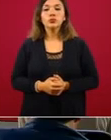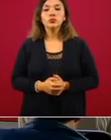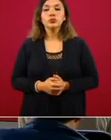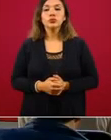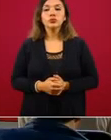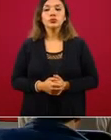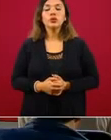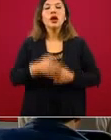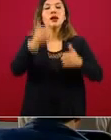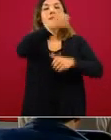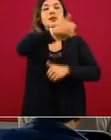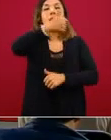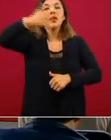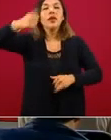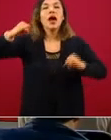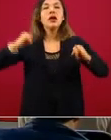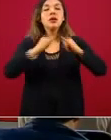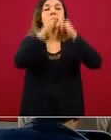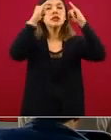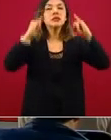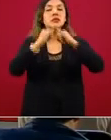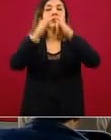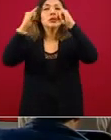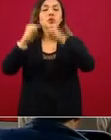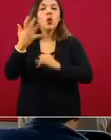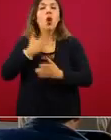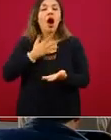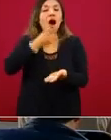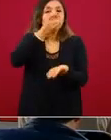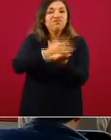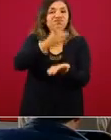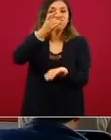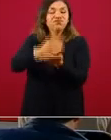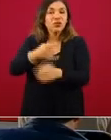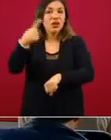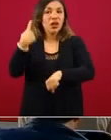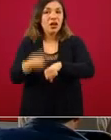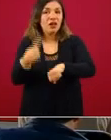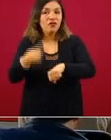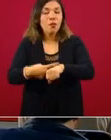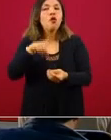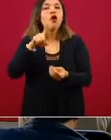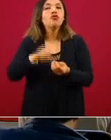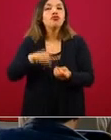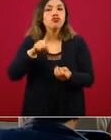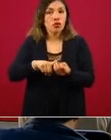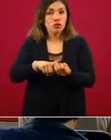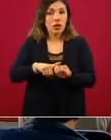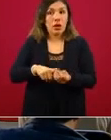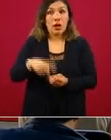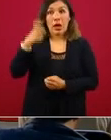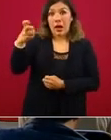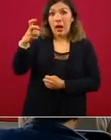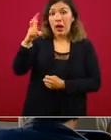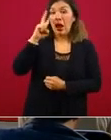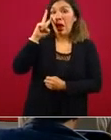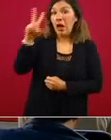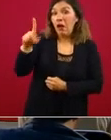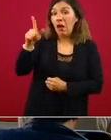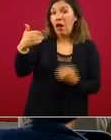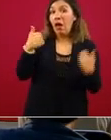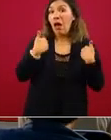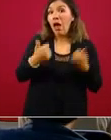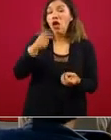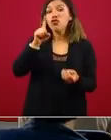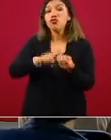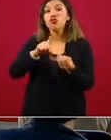por institución en la que se dio el diagnóstico. Nunca interpretemos, por favor, este cuadro como la